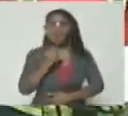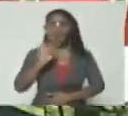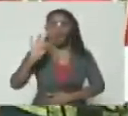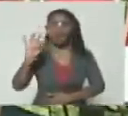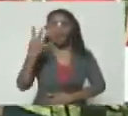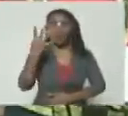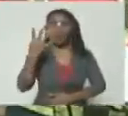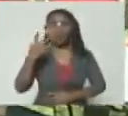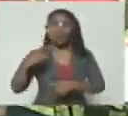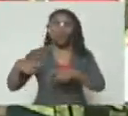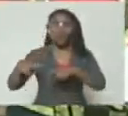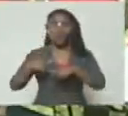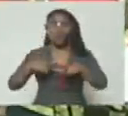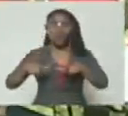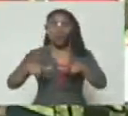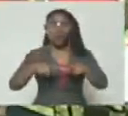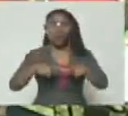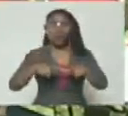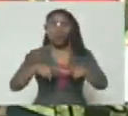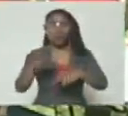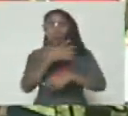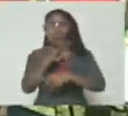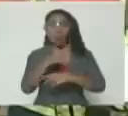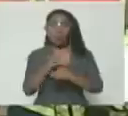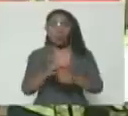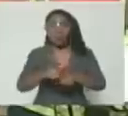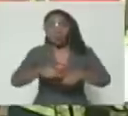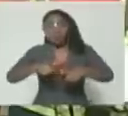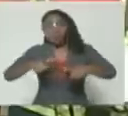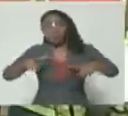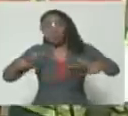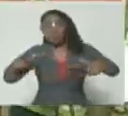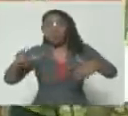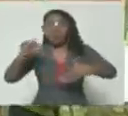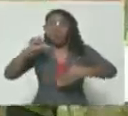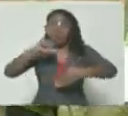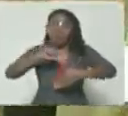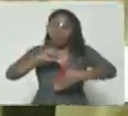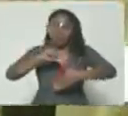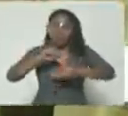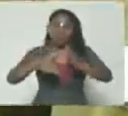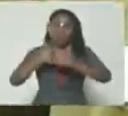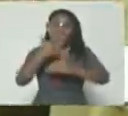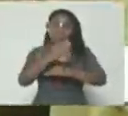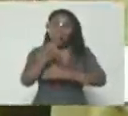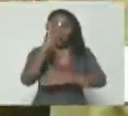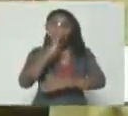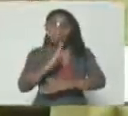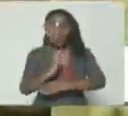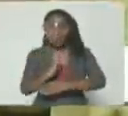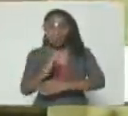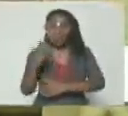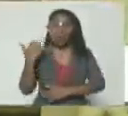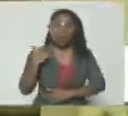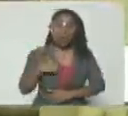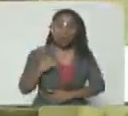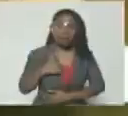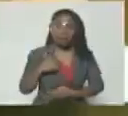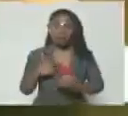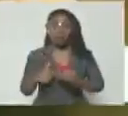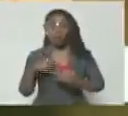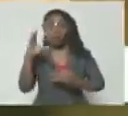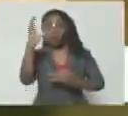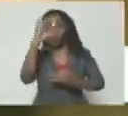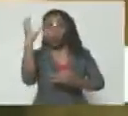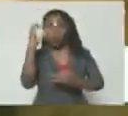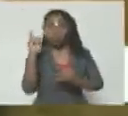cuarto lugar entre el rebaño más grande de Sudamérica, después de Brasil, de Argentina y de